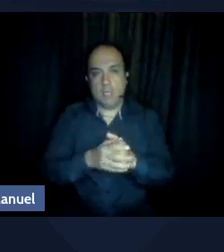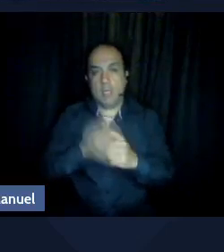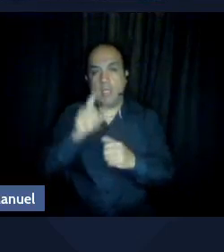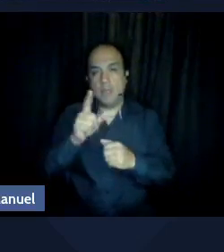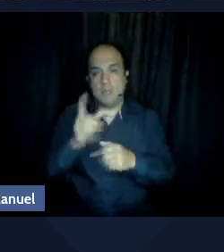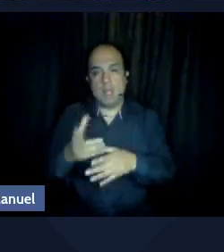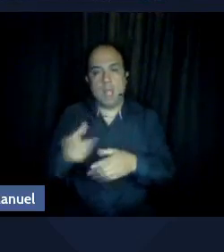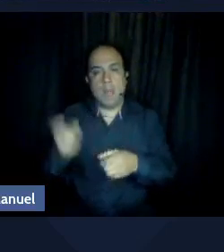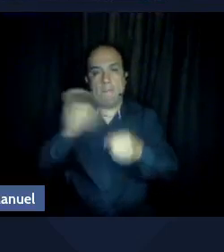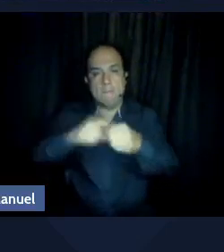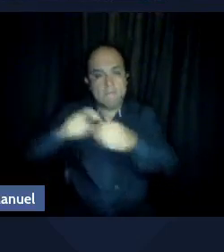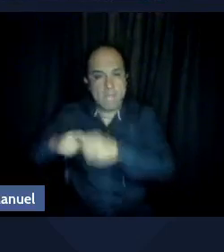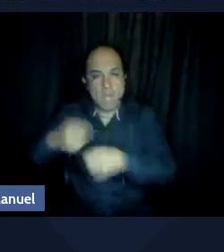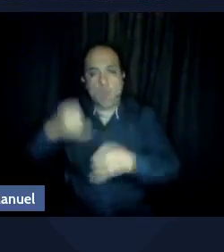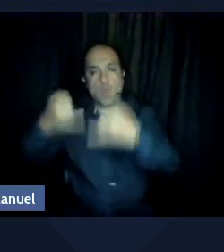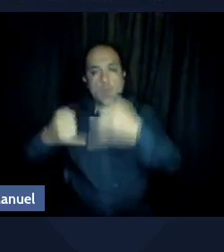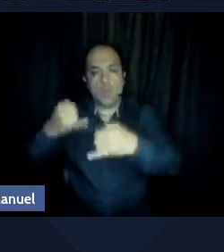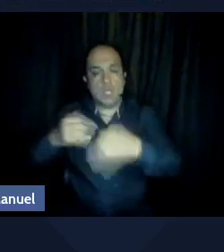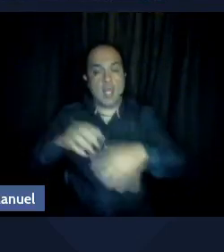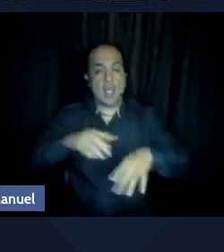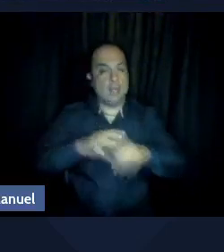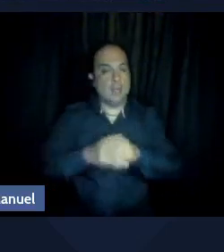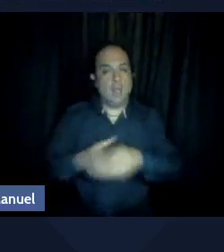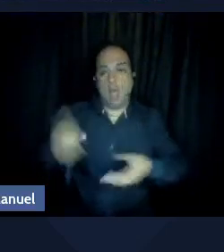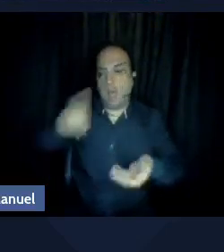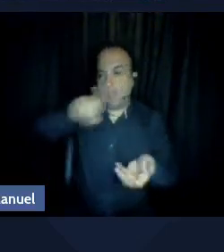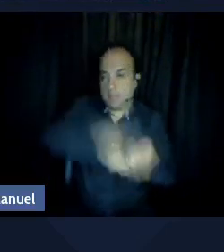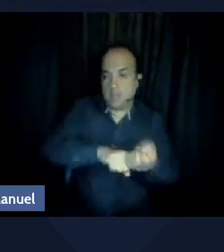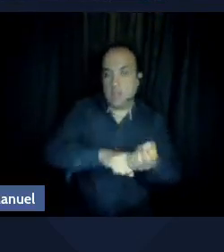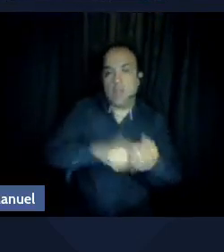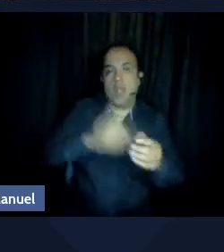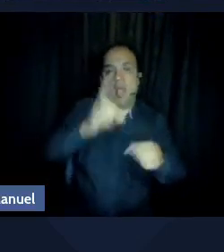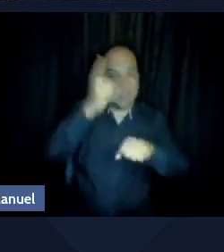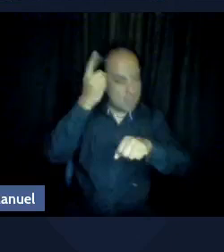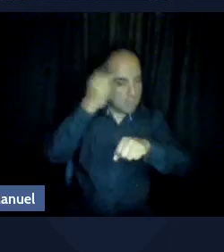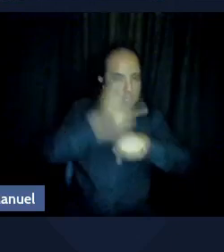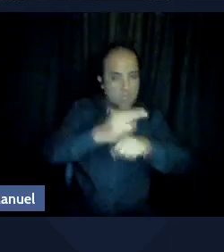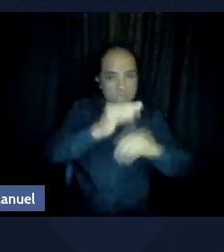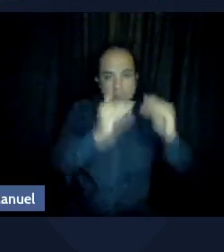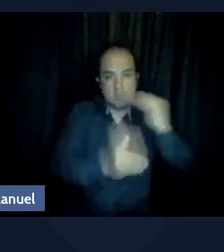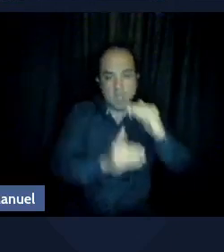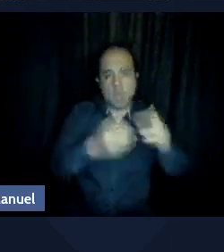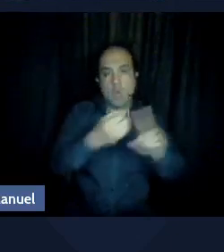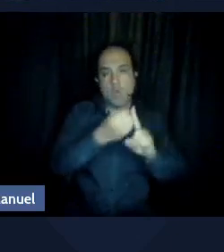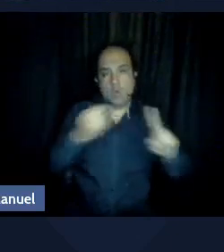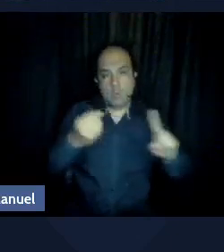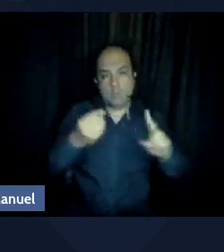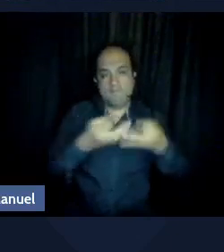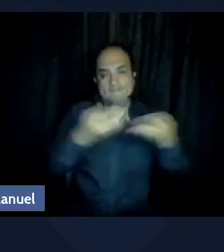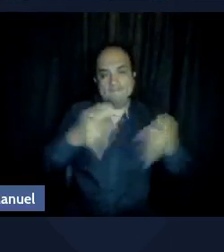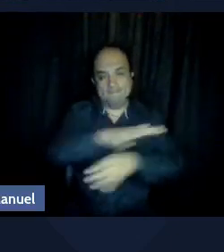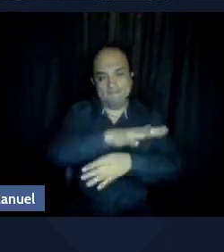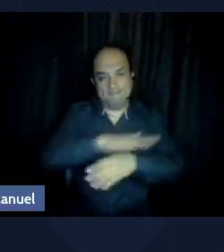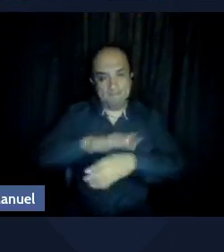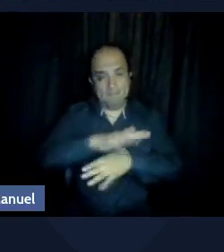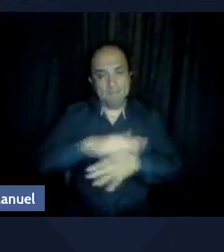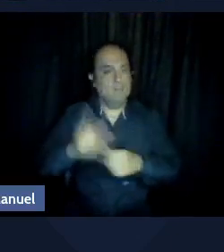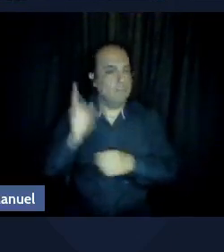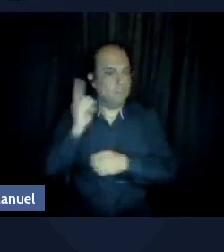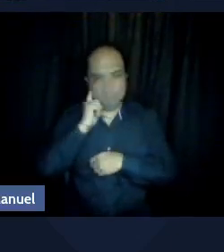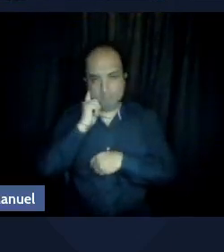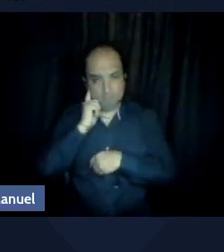inmatriculación judicial, dependiente de la Subdirección de Regularización Judicial en la